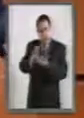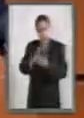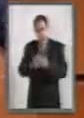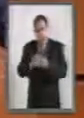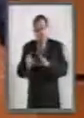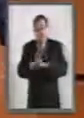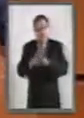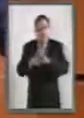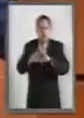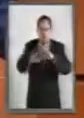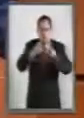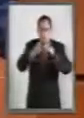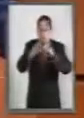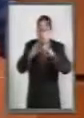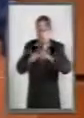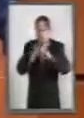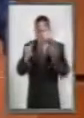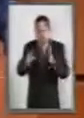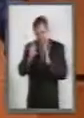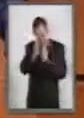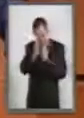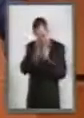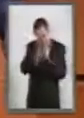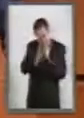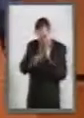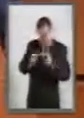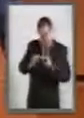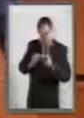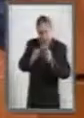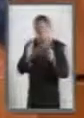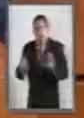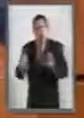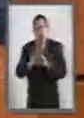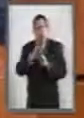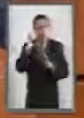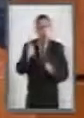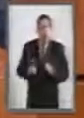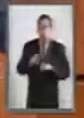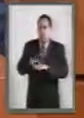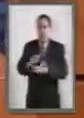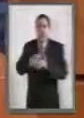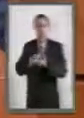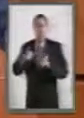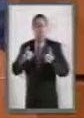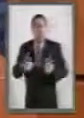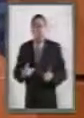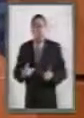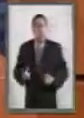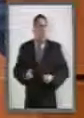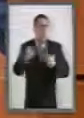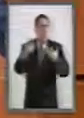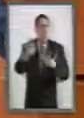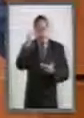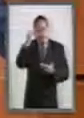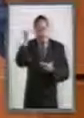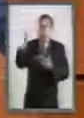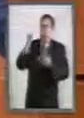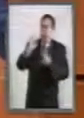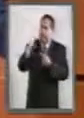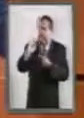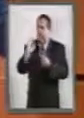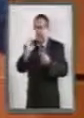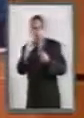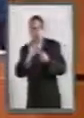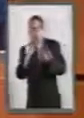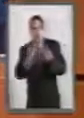regula con detalle, en el marco de la concepción democrática y derechos humanos, cuáles son los supuestos de